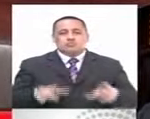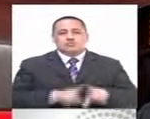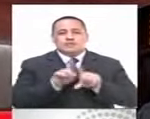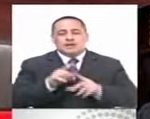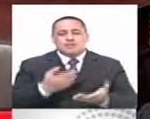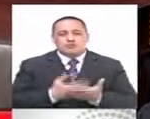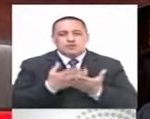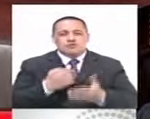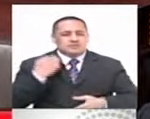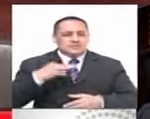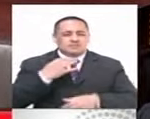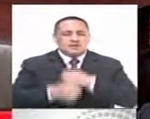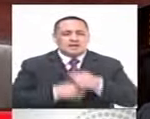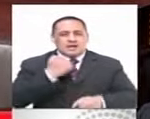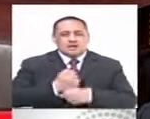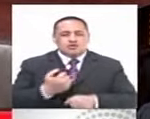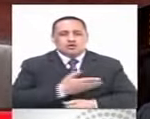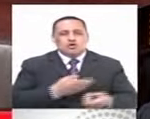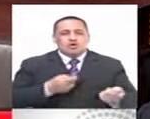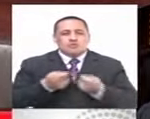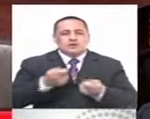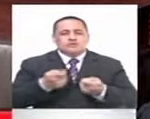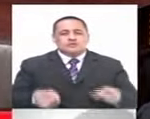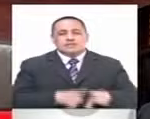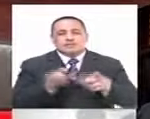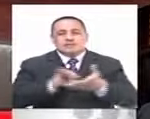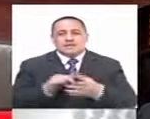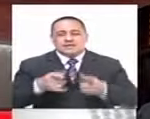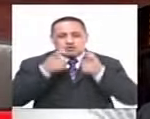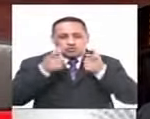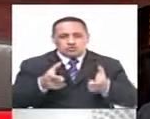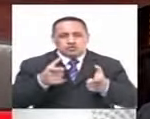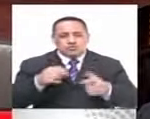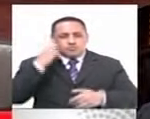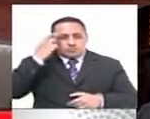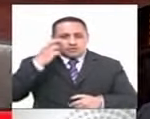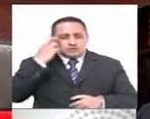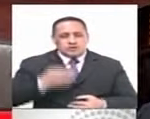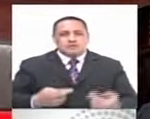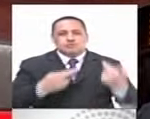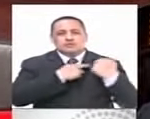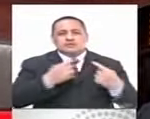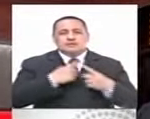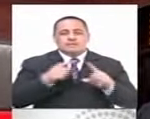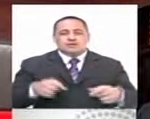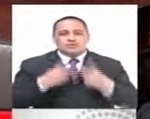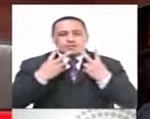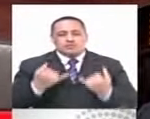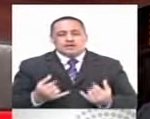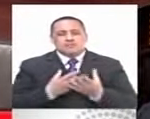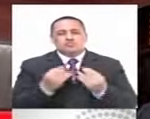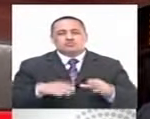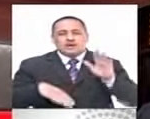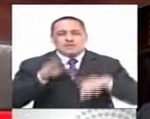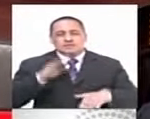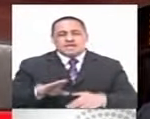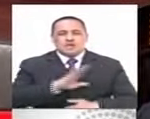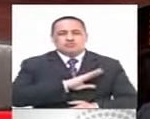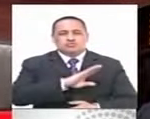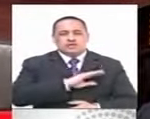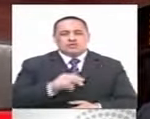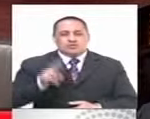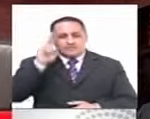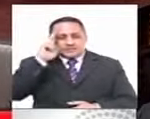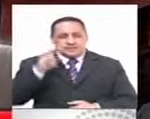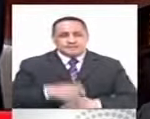apostado todo este tiempo en la gobernabilidad y hacer un control político responsable, pero hemos visto que muchas veces han abusado de esa